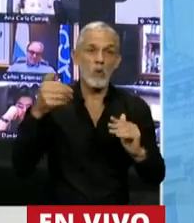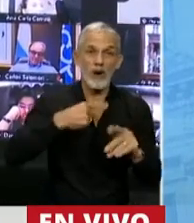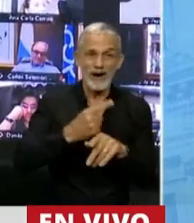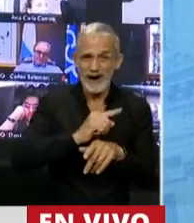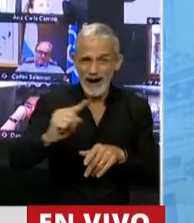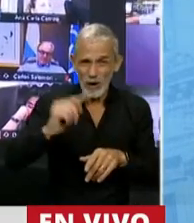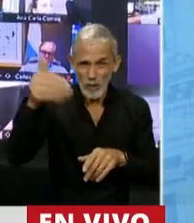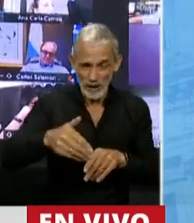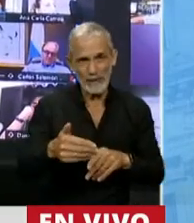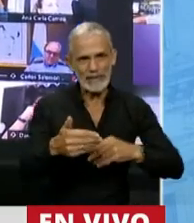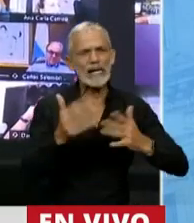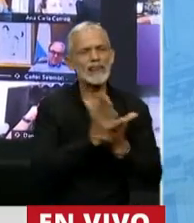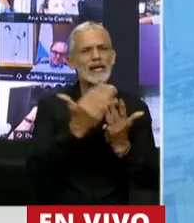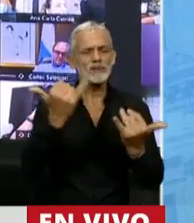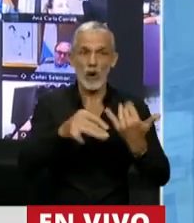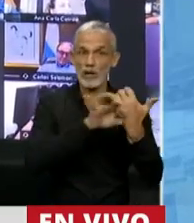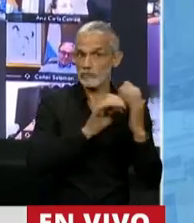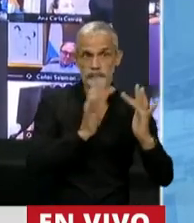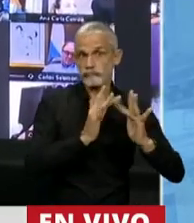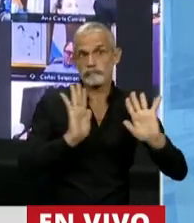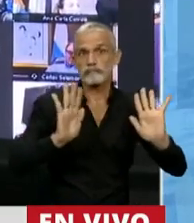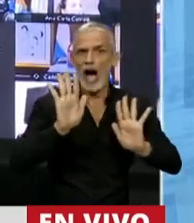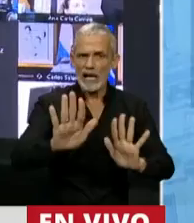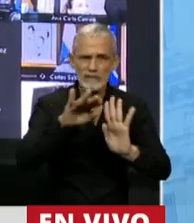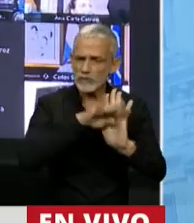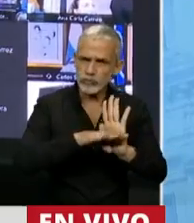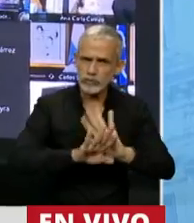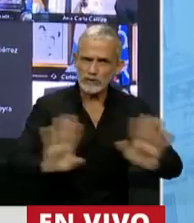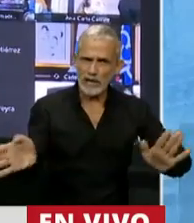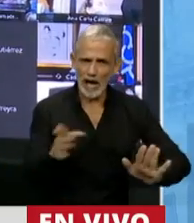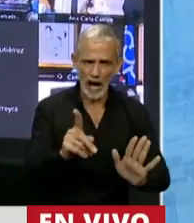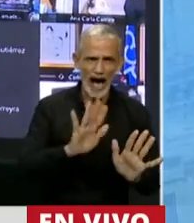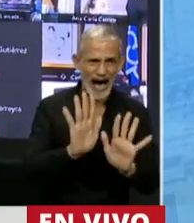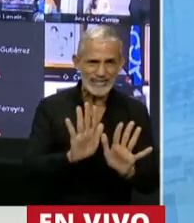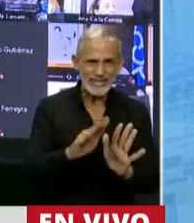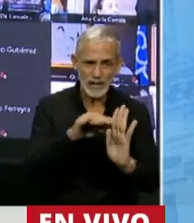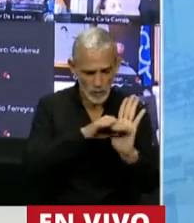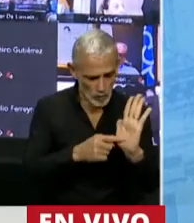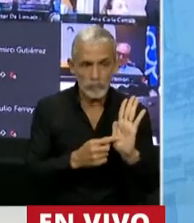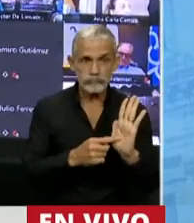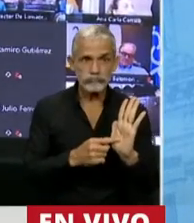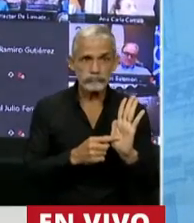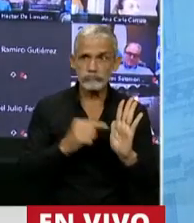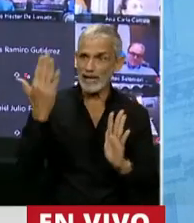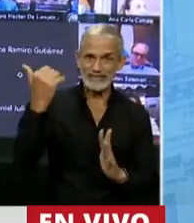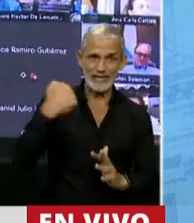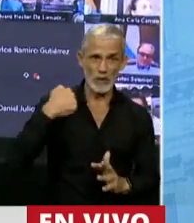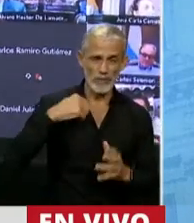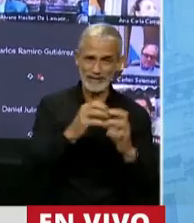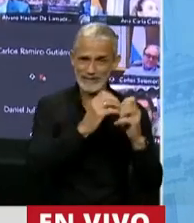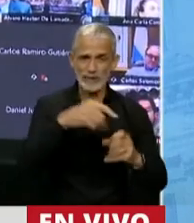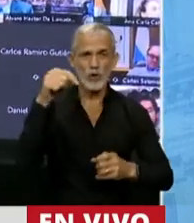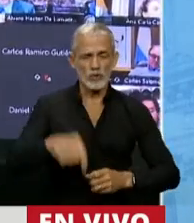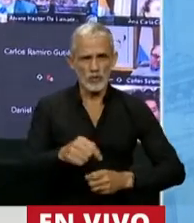derecho a estar participando estas son las reglas de juego con esta regla de juego y con esta buena fe fuimos convocados para esta sesión